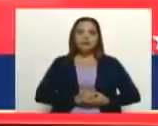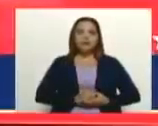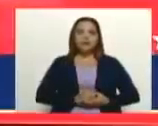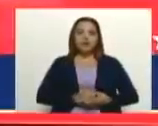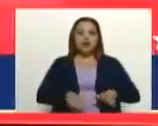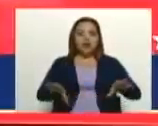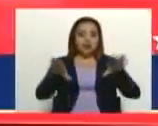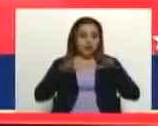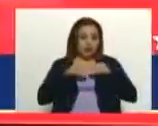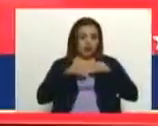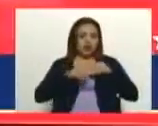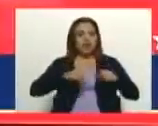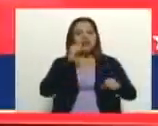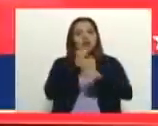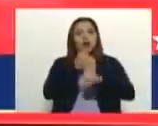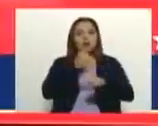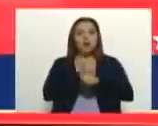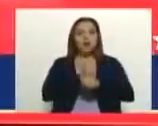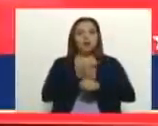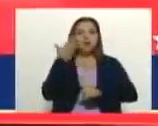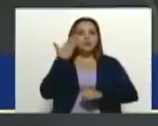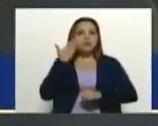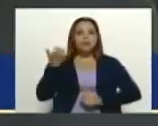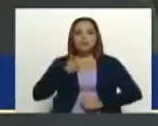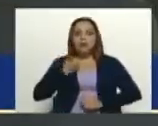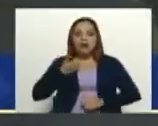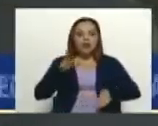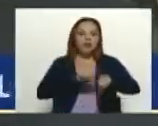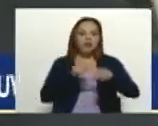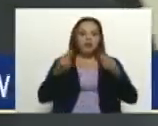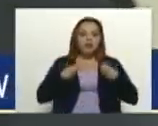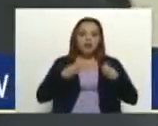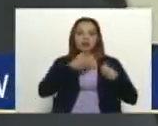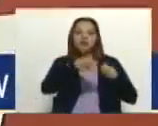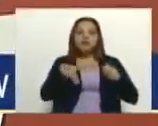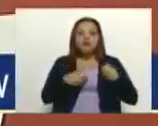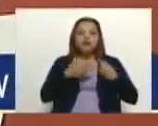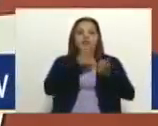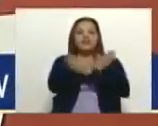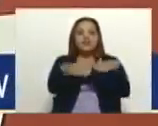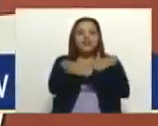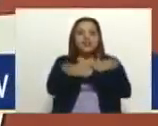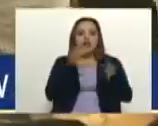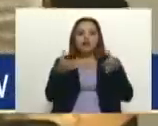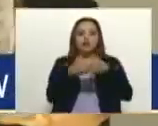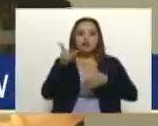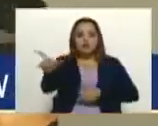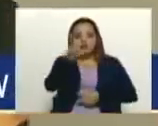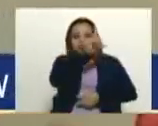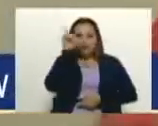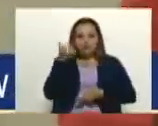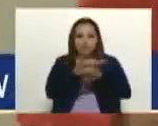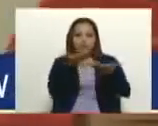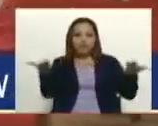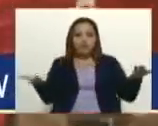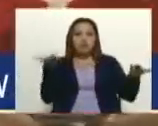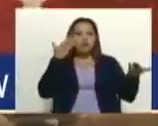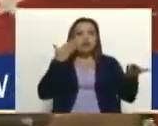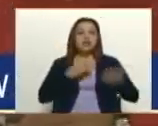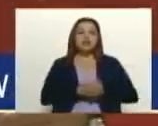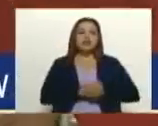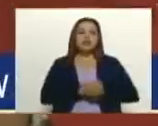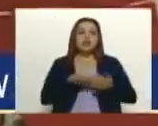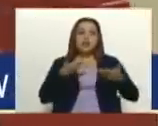asumir el rol de madres en cualquier momento de su vida. Nuestra felicitación, el Partido Socialista Unido de Venezuela hace